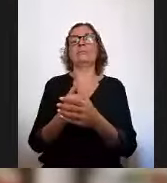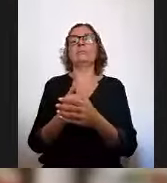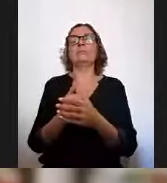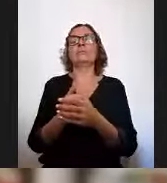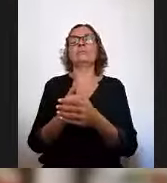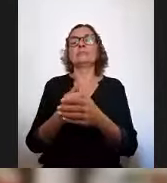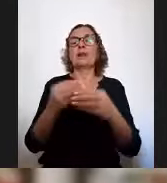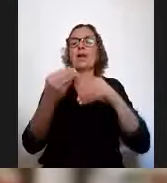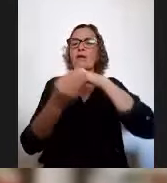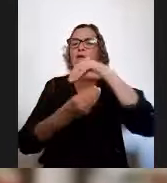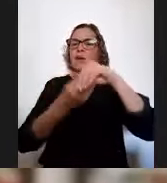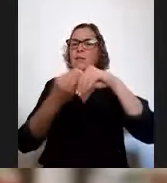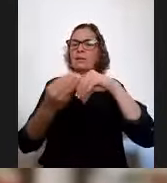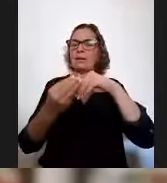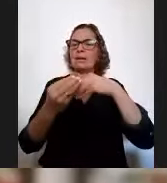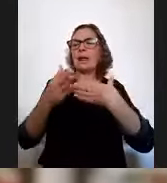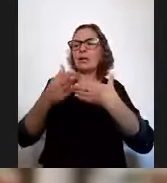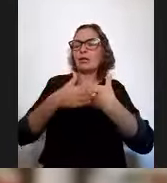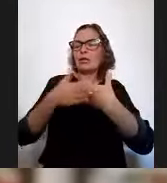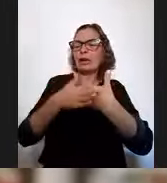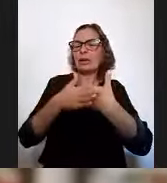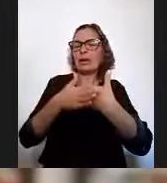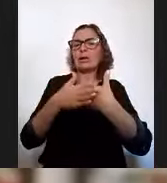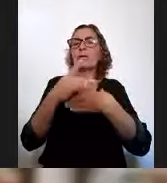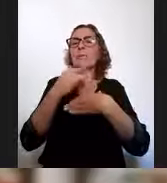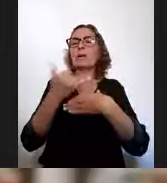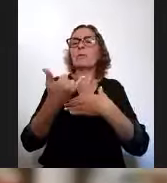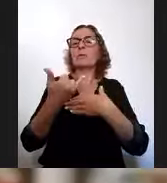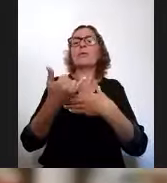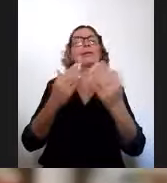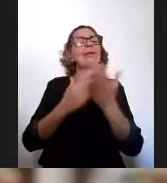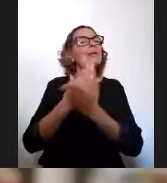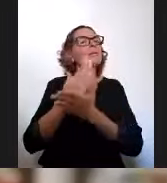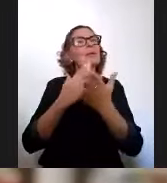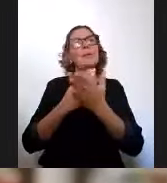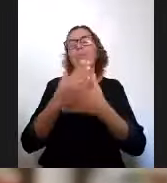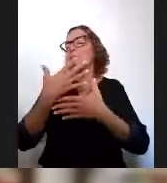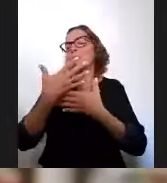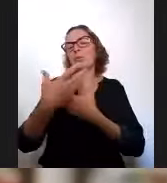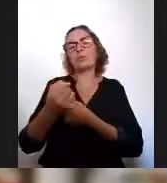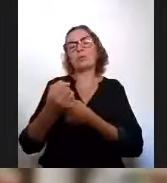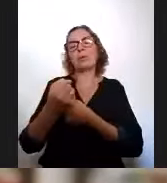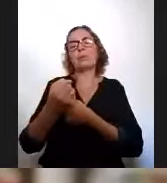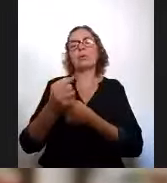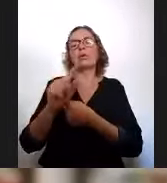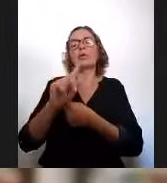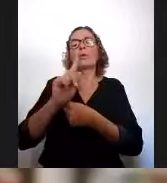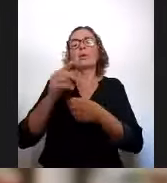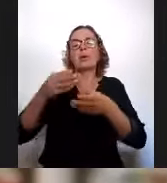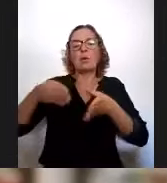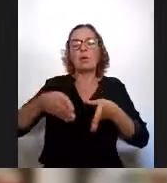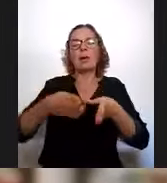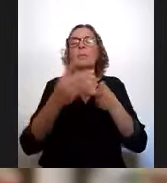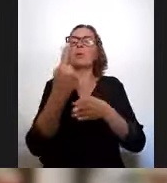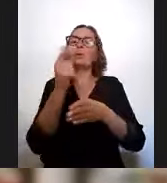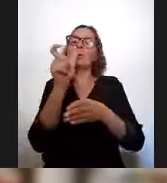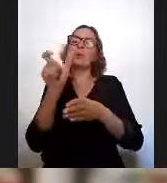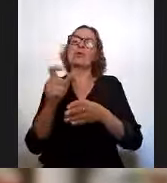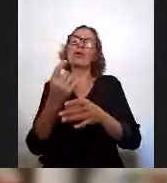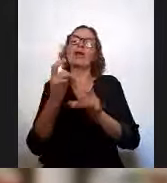familia, el círculo cercano tiene que apoyarme, ¿sí? Esto no es un camino de una persona sola, esto